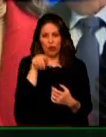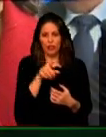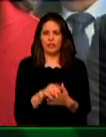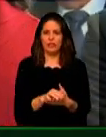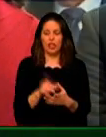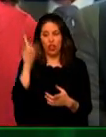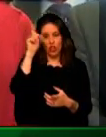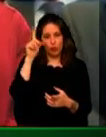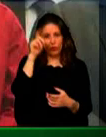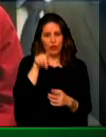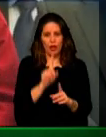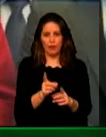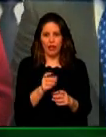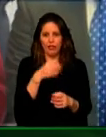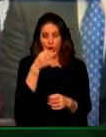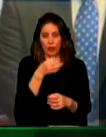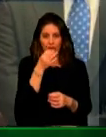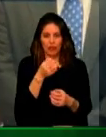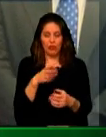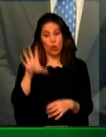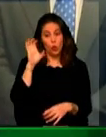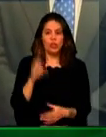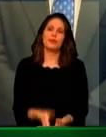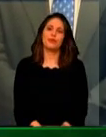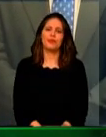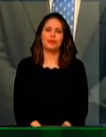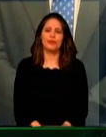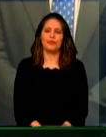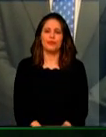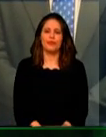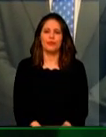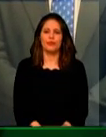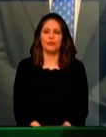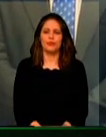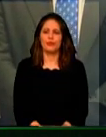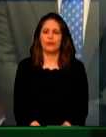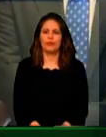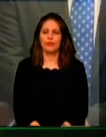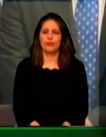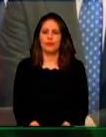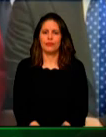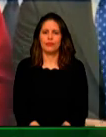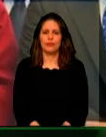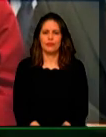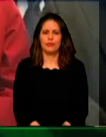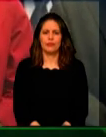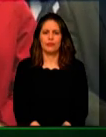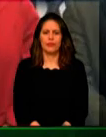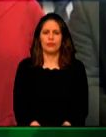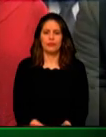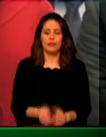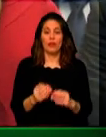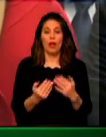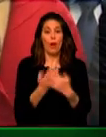los diputados Peña y Posada también al respecto? Así que los escuchamos. Bien, una